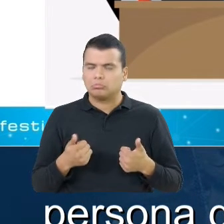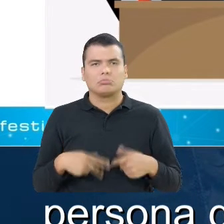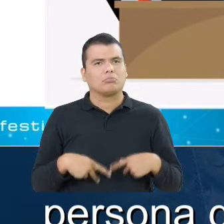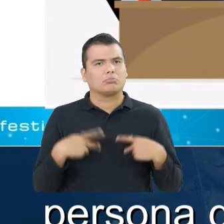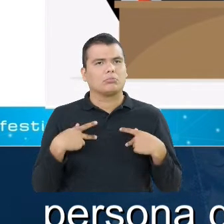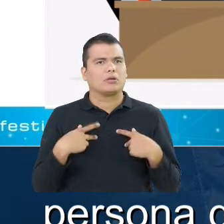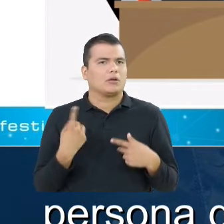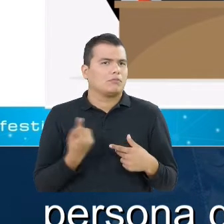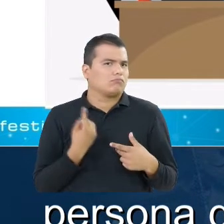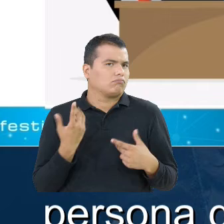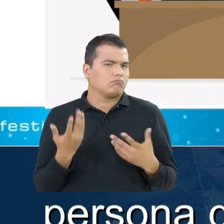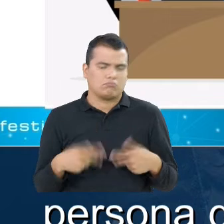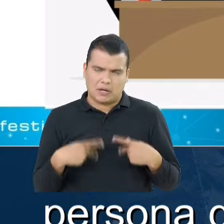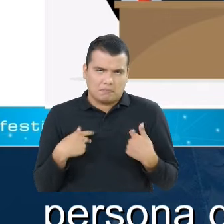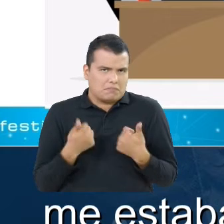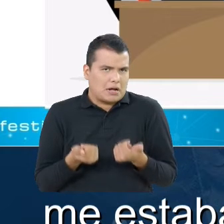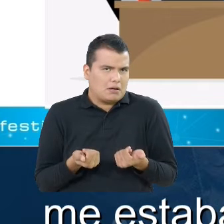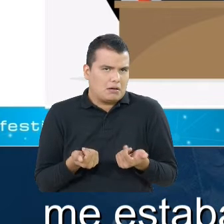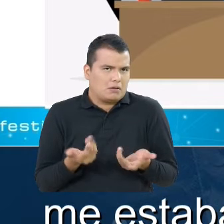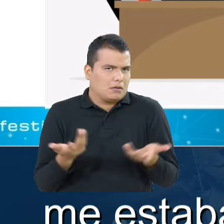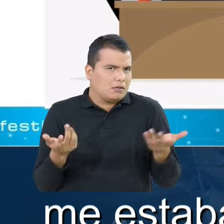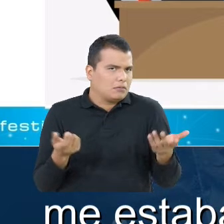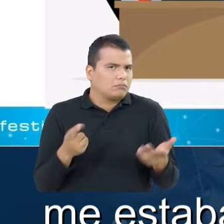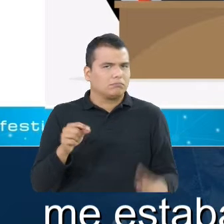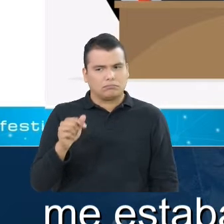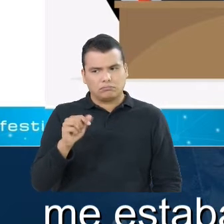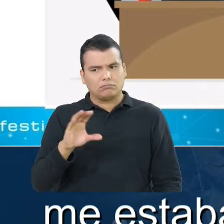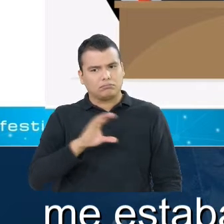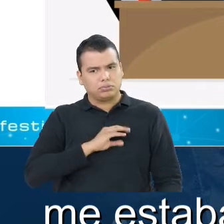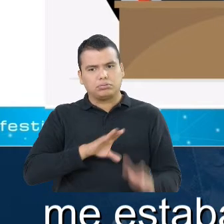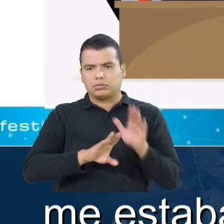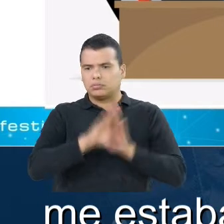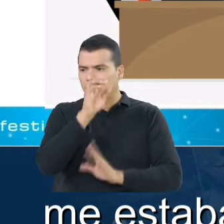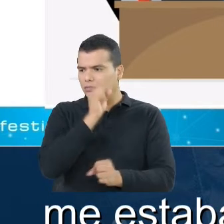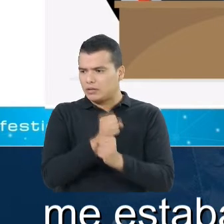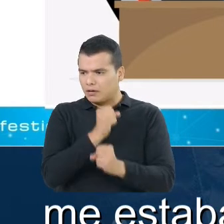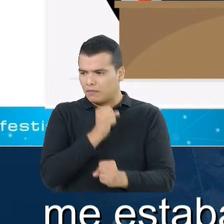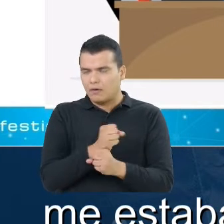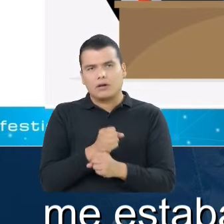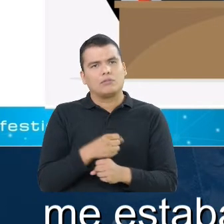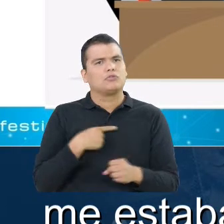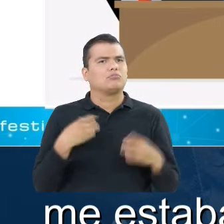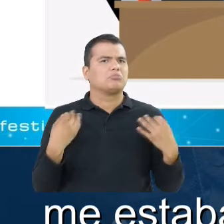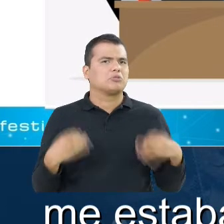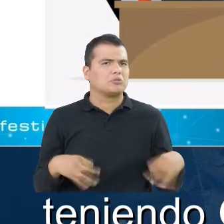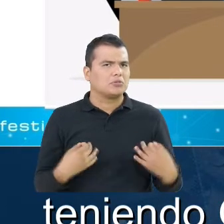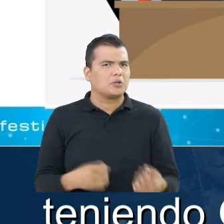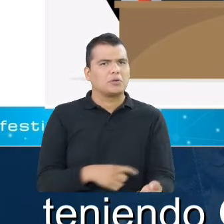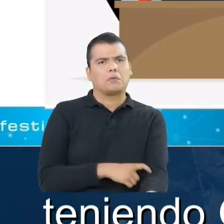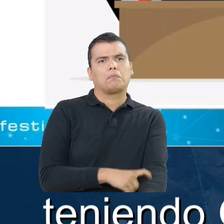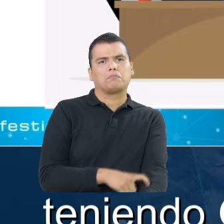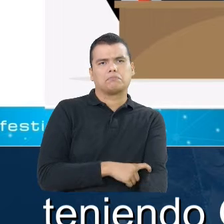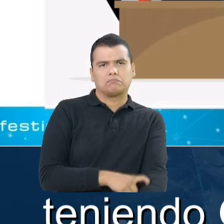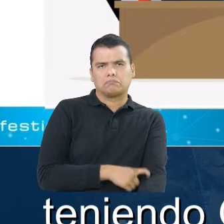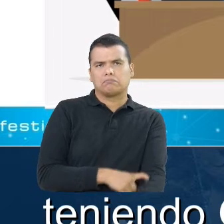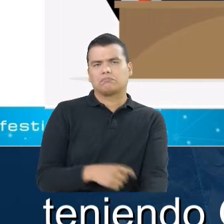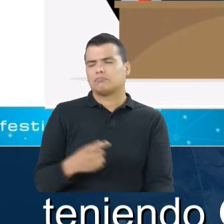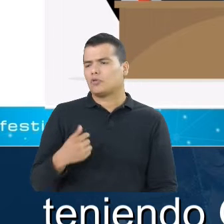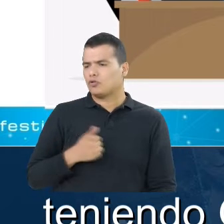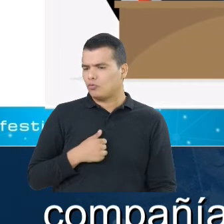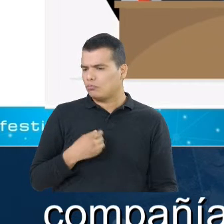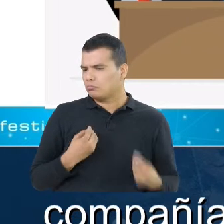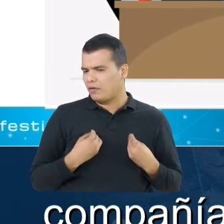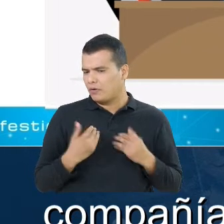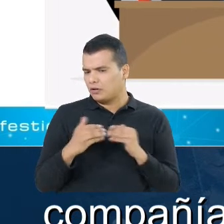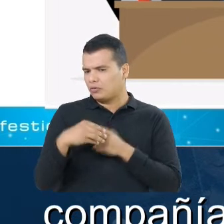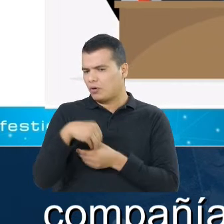teniendo, digamos, un buen rendimiento en mi compañía. Era una persona que tenía ciertas cualidades, que vivía solo, que era soltero,